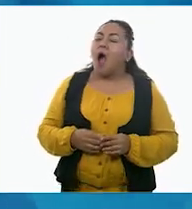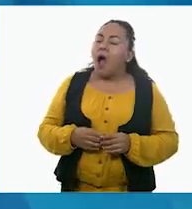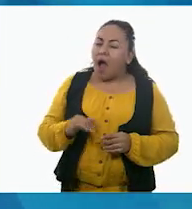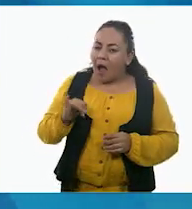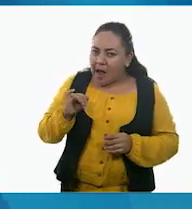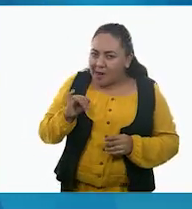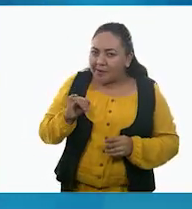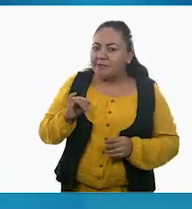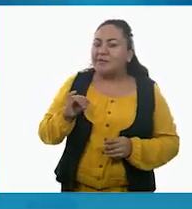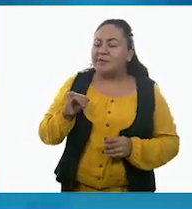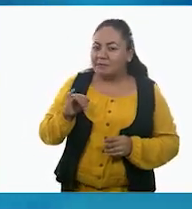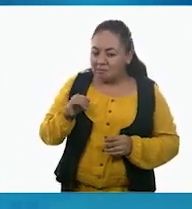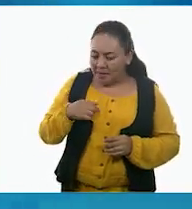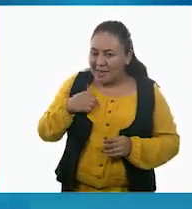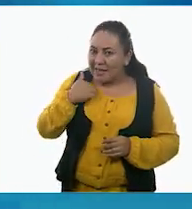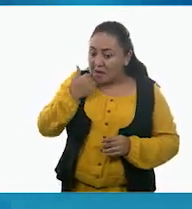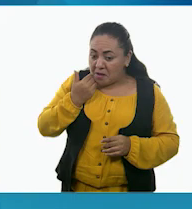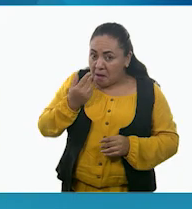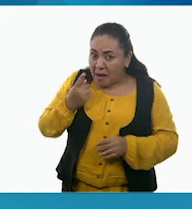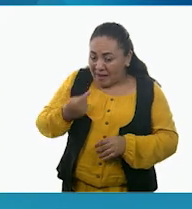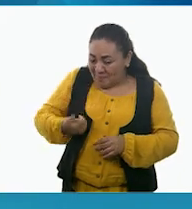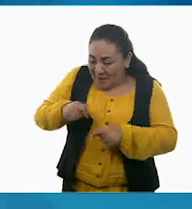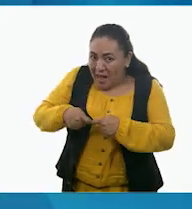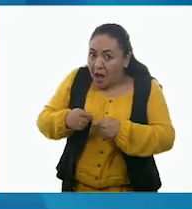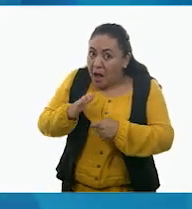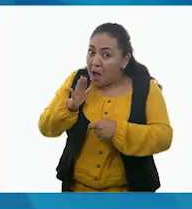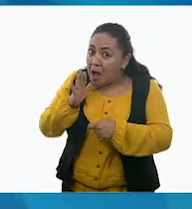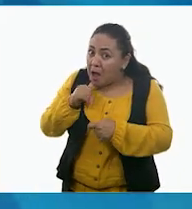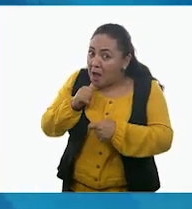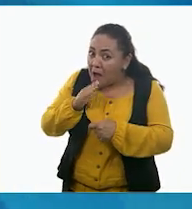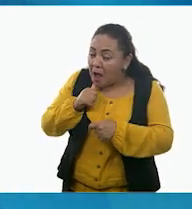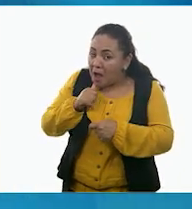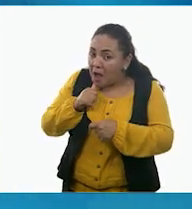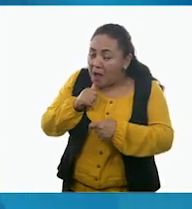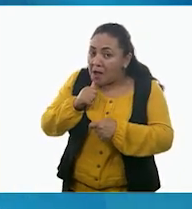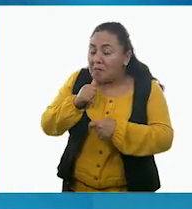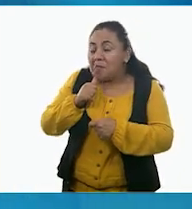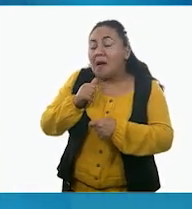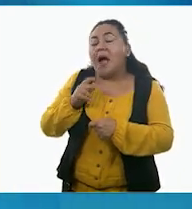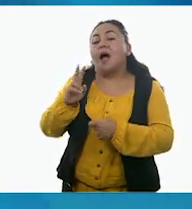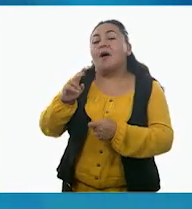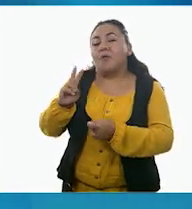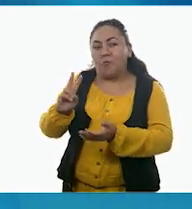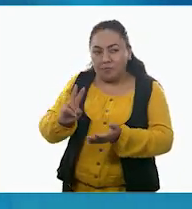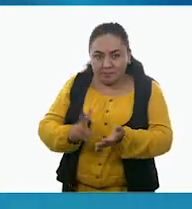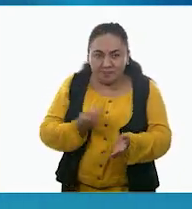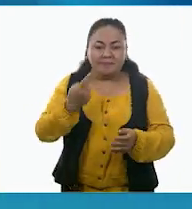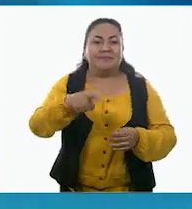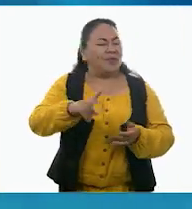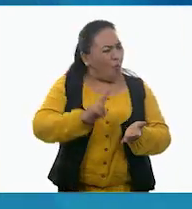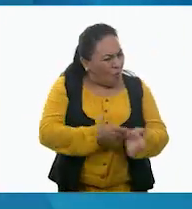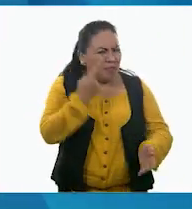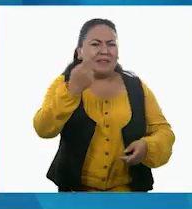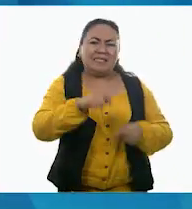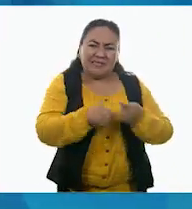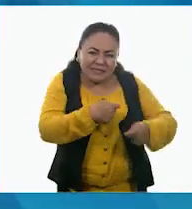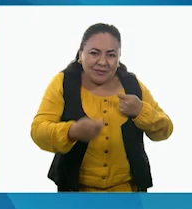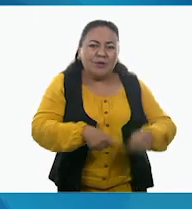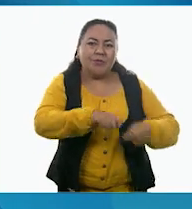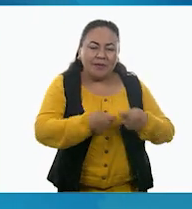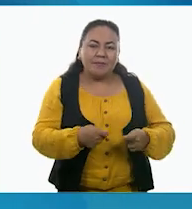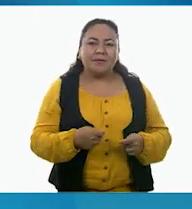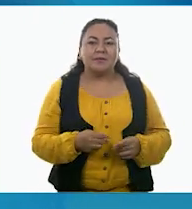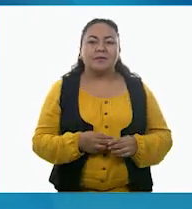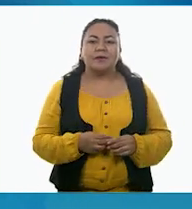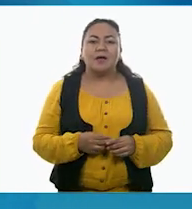Tlaxtopa tehual amo ti las encagua. ¿Si yeyeco, si yeyeco sepa guanoc sepa?